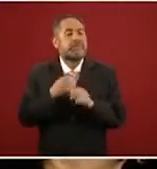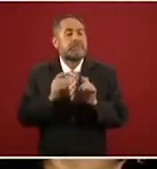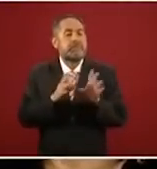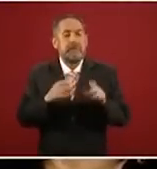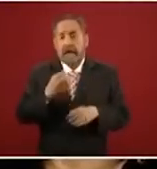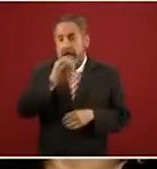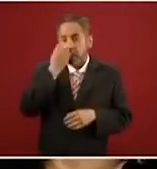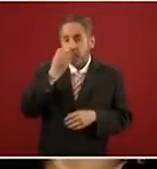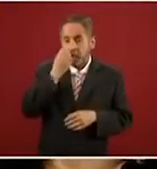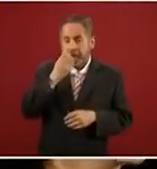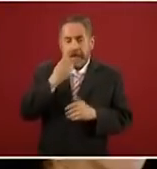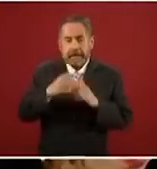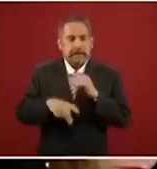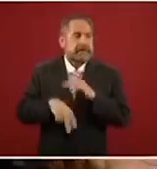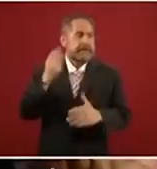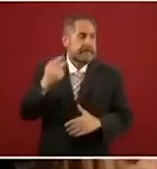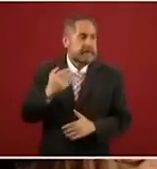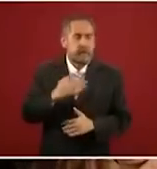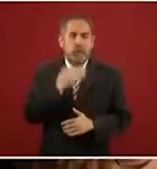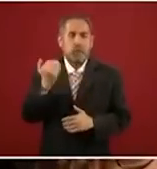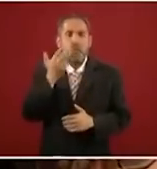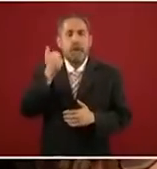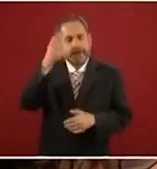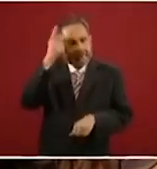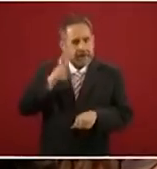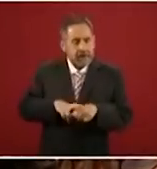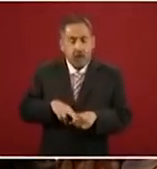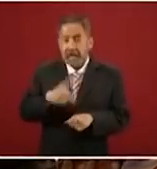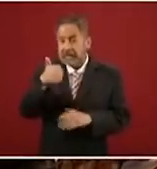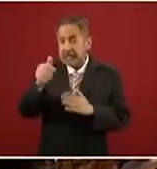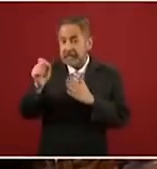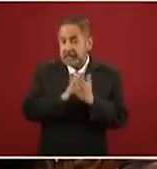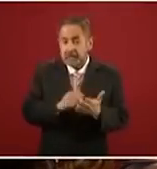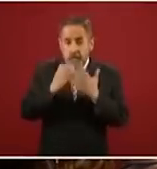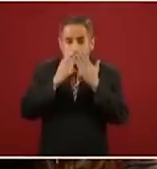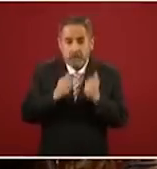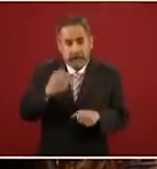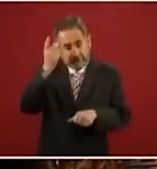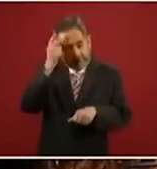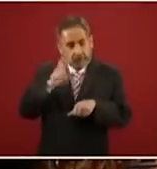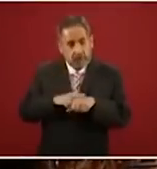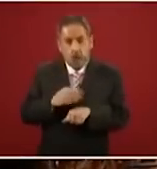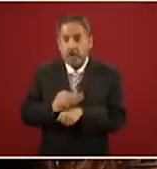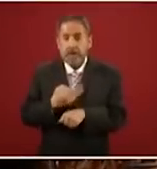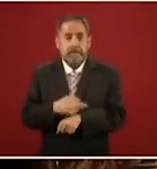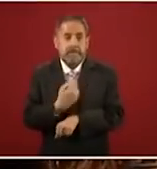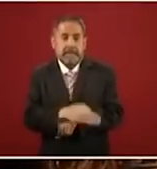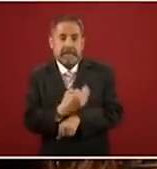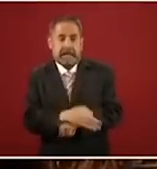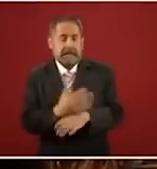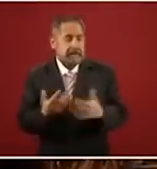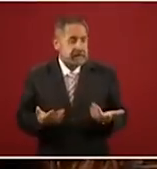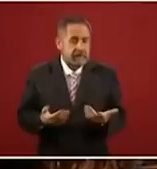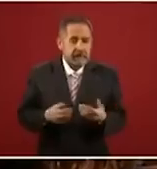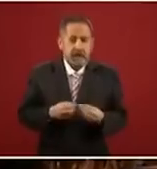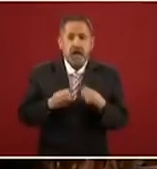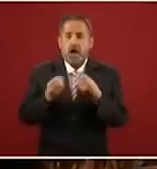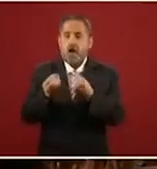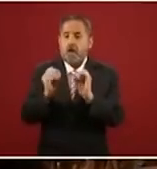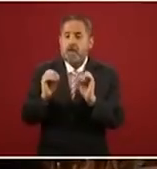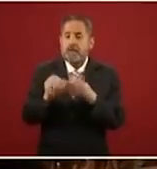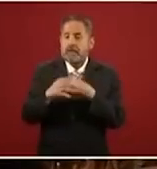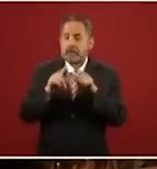escuela se quedara sin director definitivo y por más de seis meses ha tenido un director interino se han entregado oficios